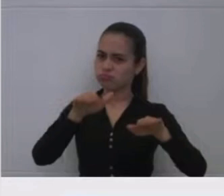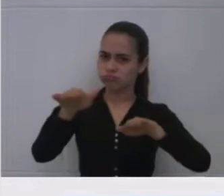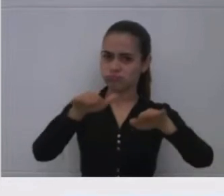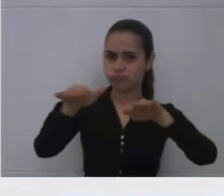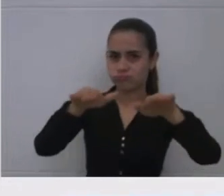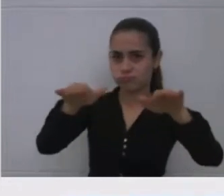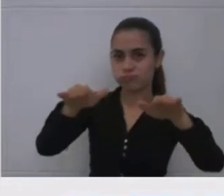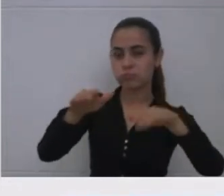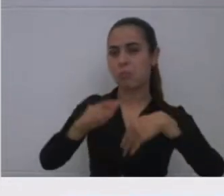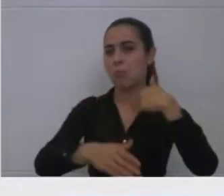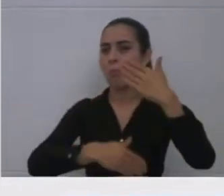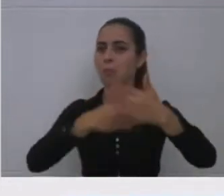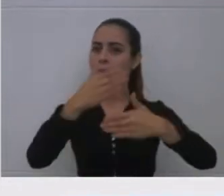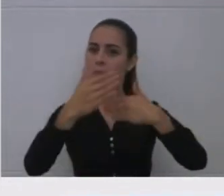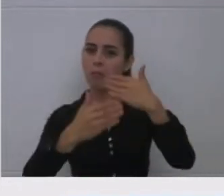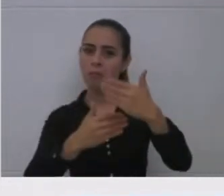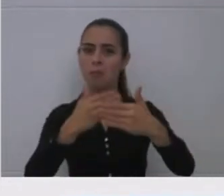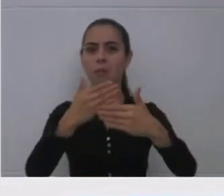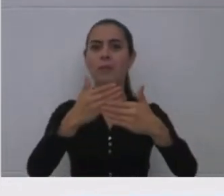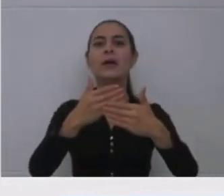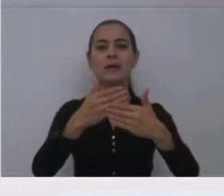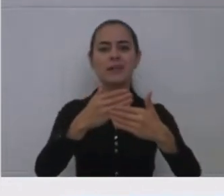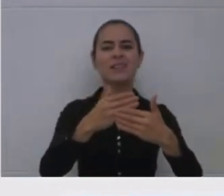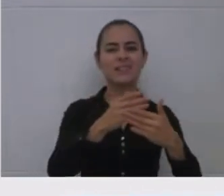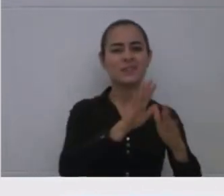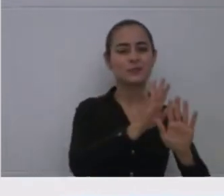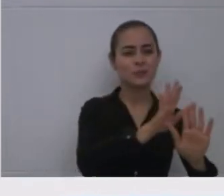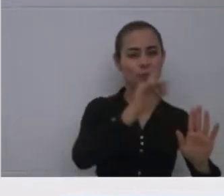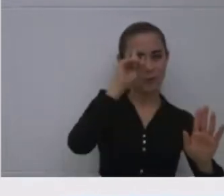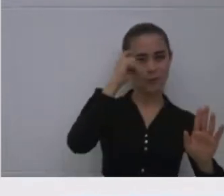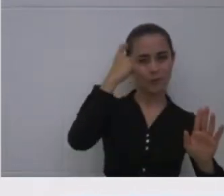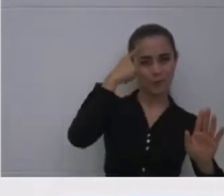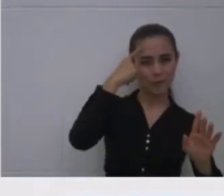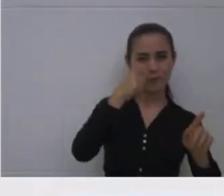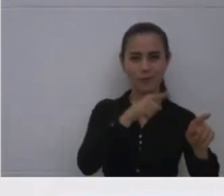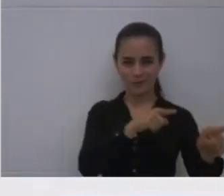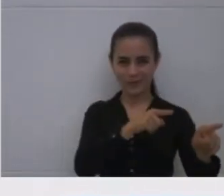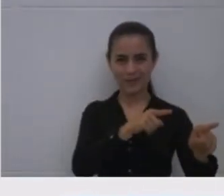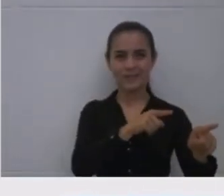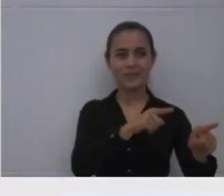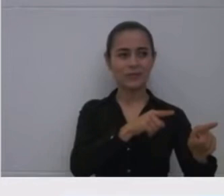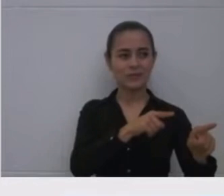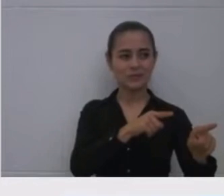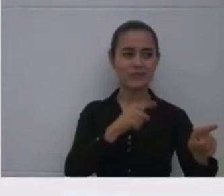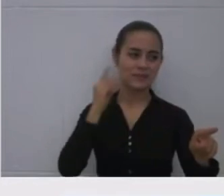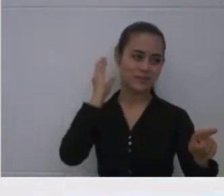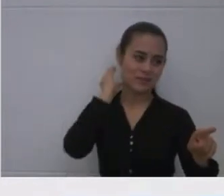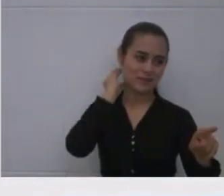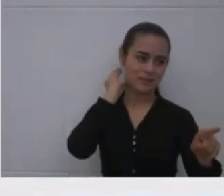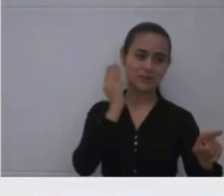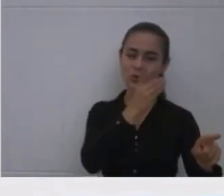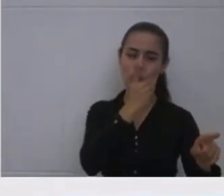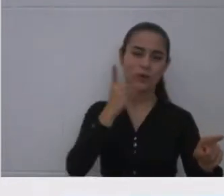el gobierno de Iván Duque se sentara en la mesa con los estudiantes y negociara 5.8 billones de pesos para la educación superior.